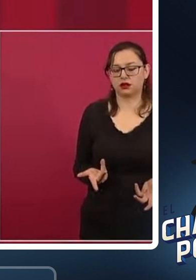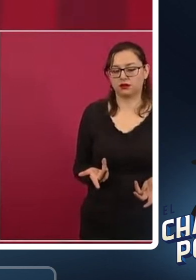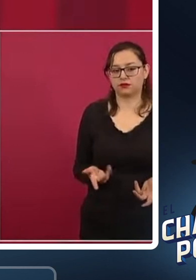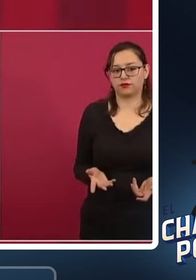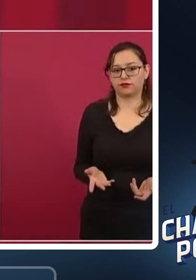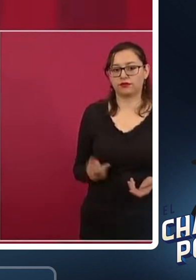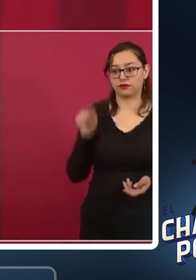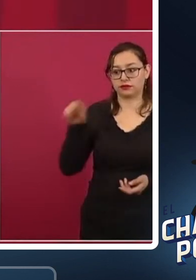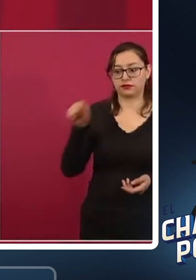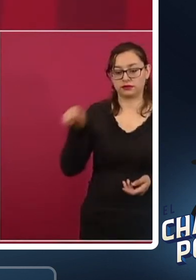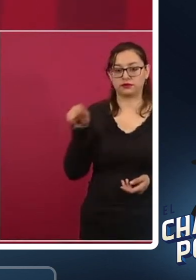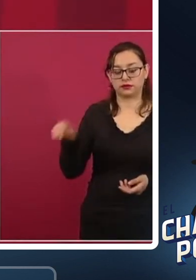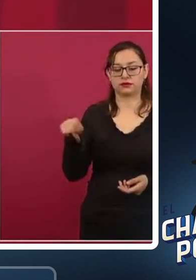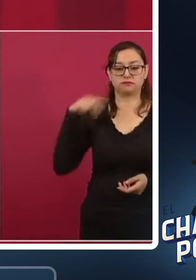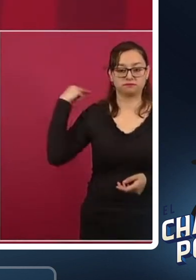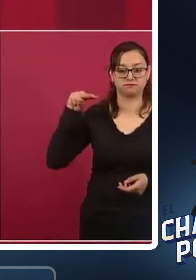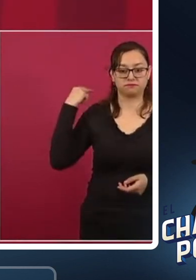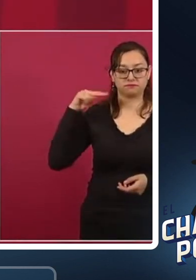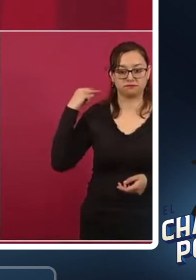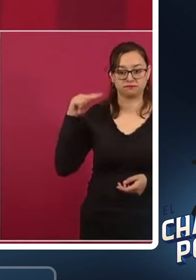Ahí en Cosoleacaque,